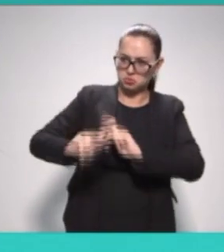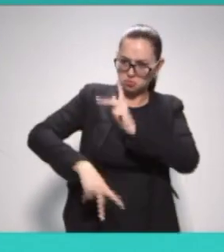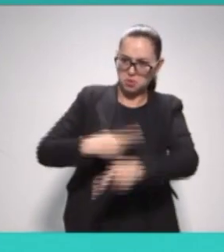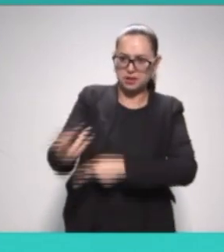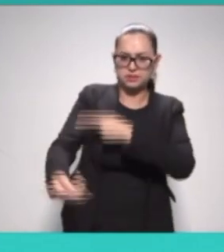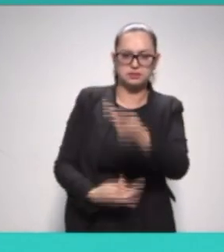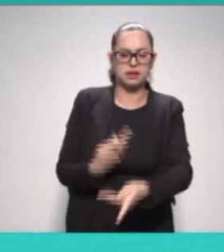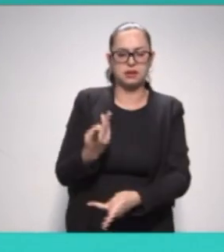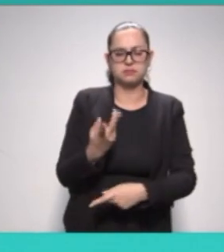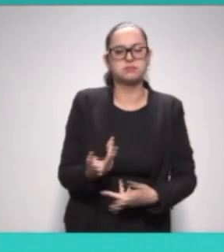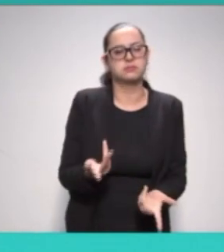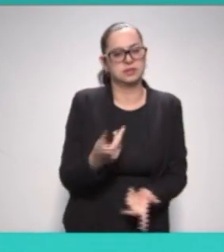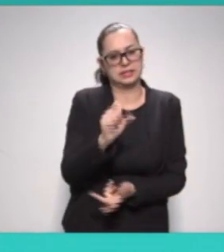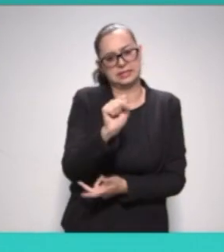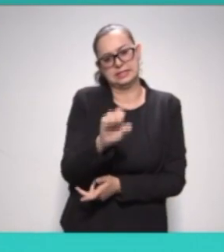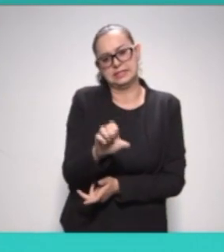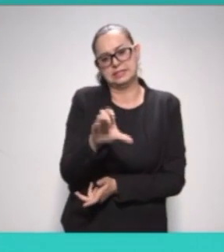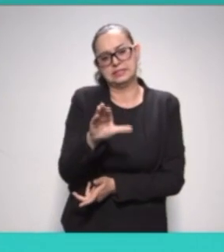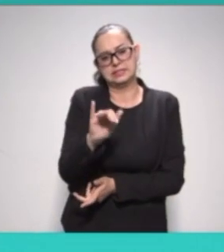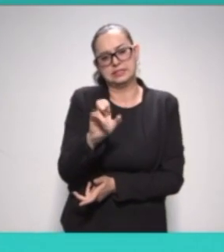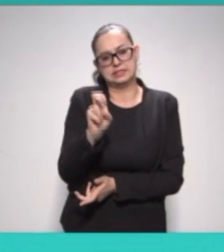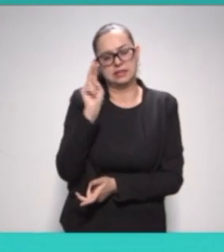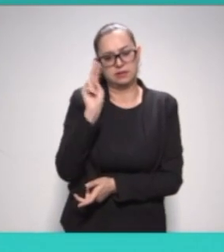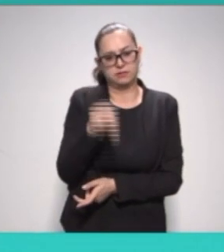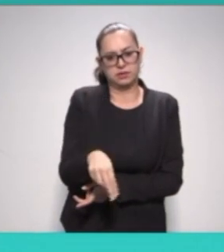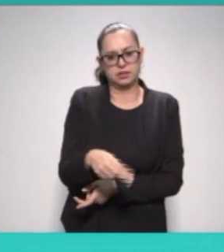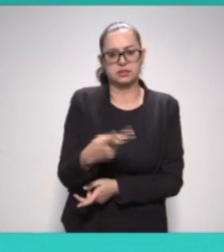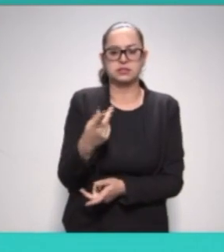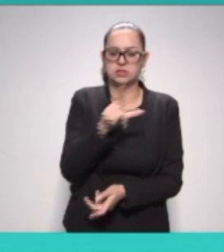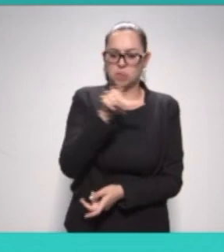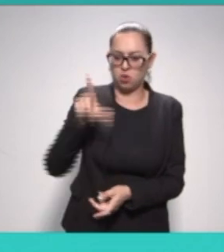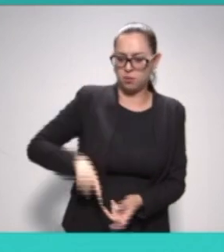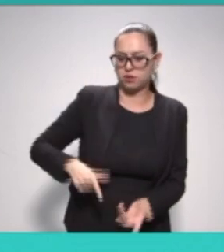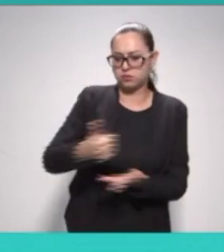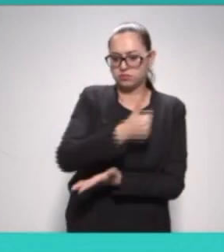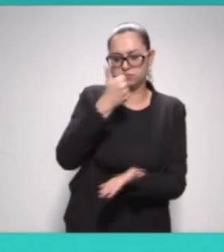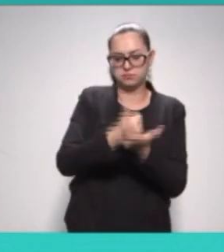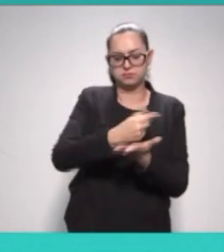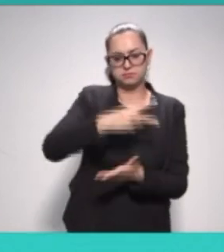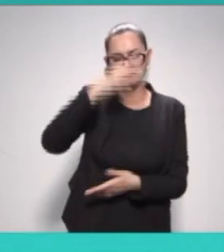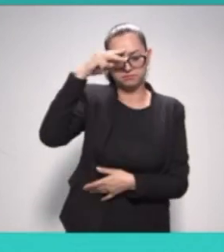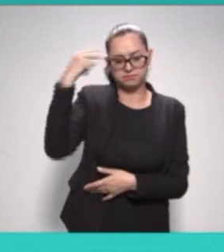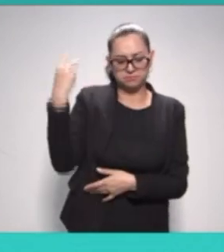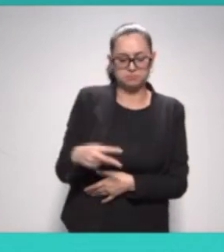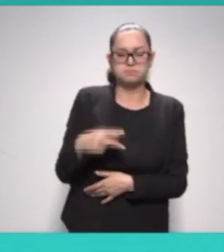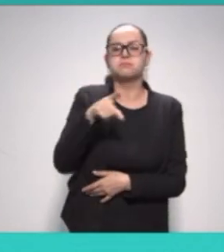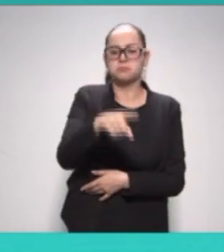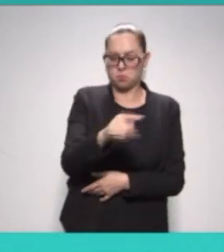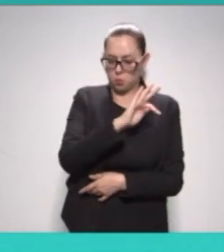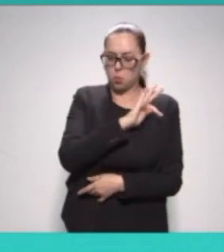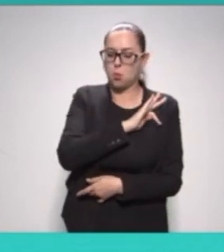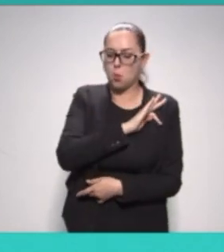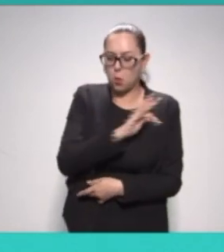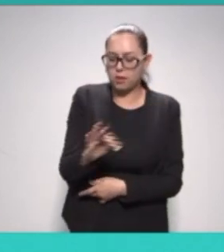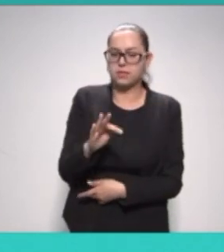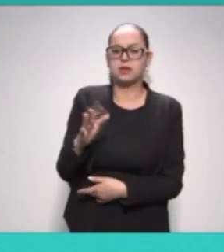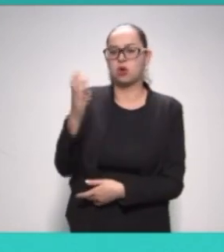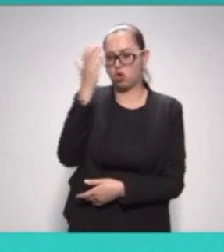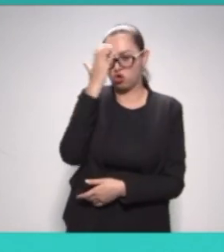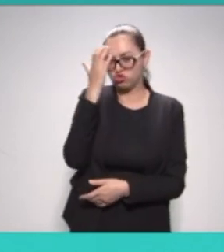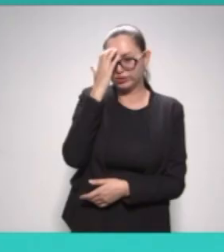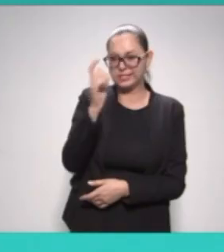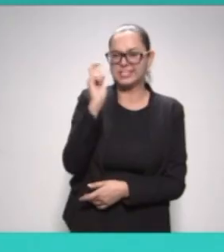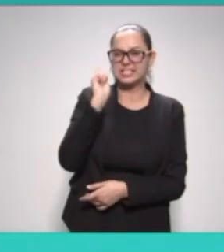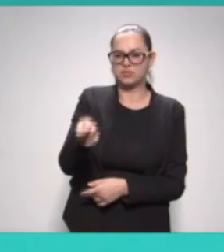manifiesto que la secretaria de administración y finanzas del gobierno de la ciudad de mexico tiene competencia para conocer de la